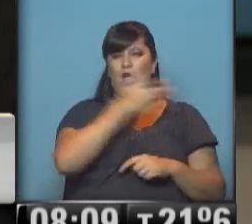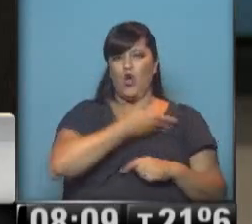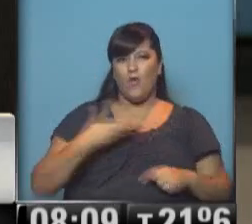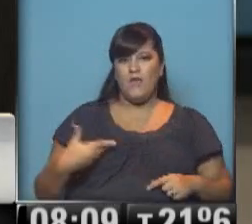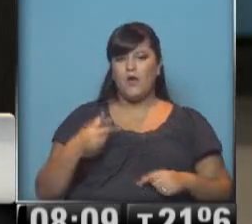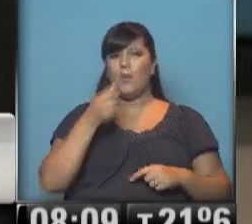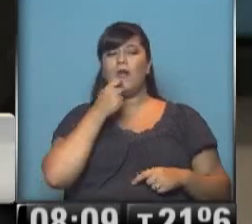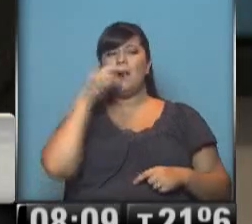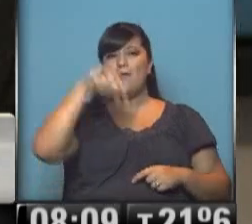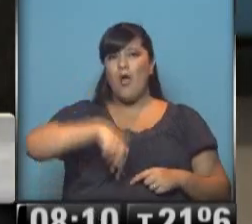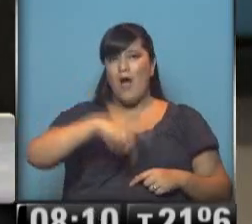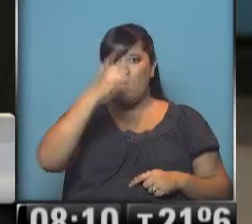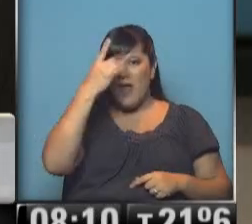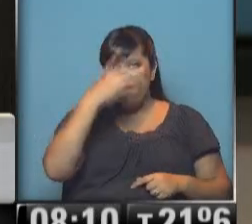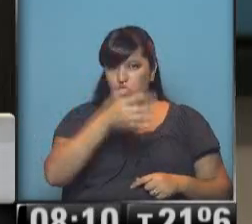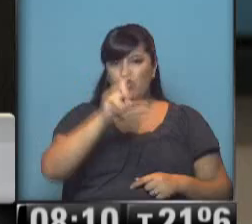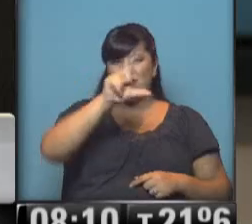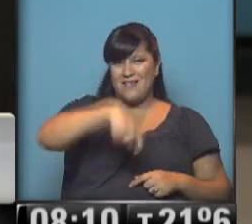ahora 12